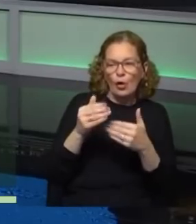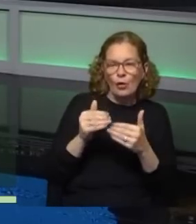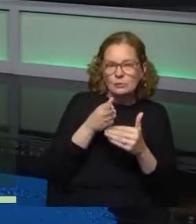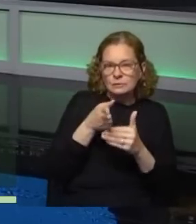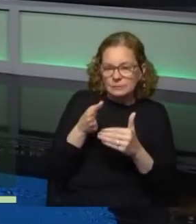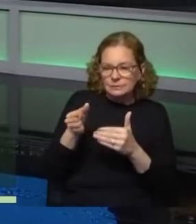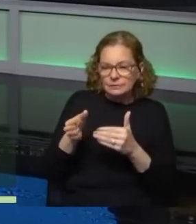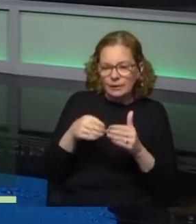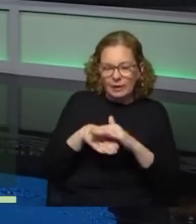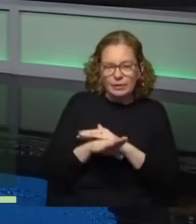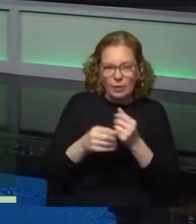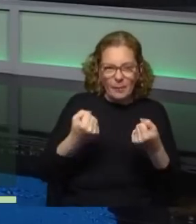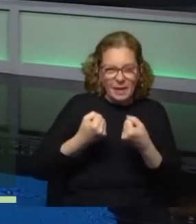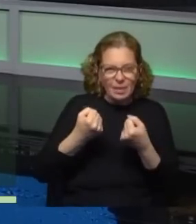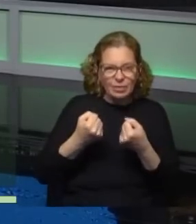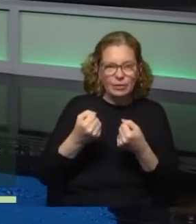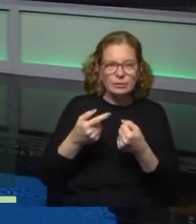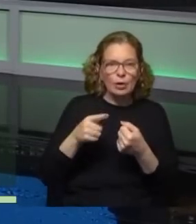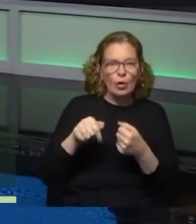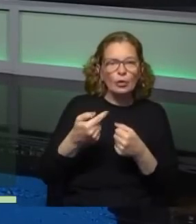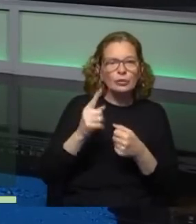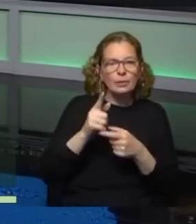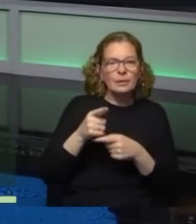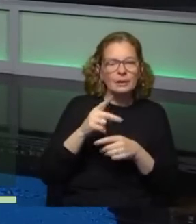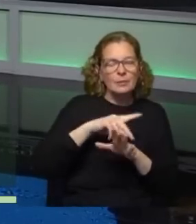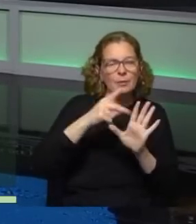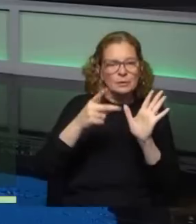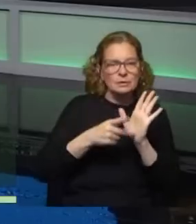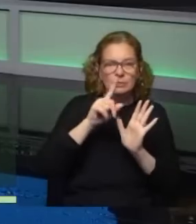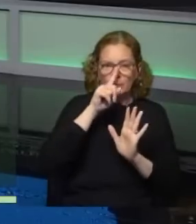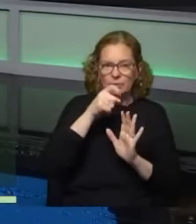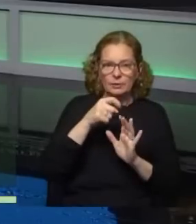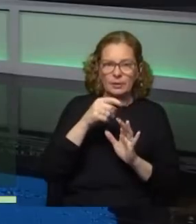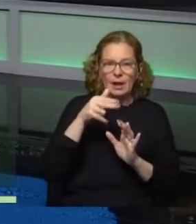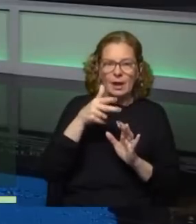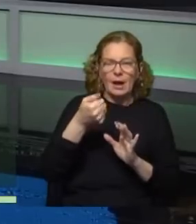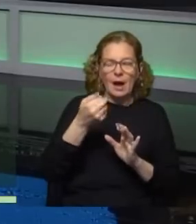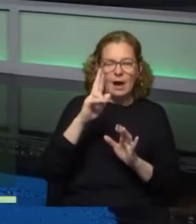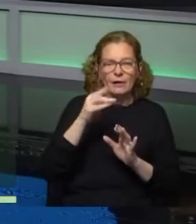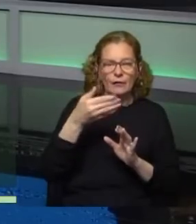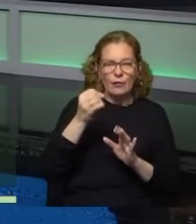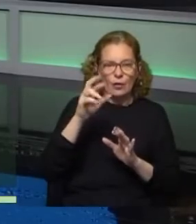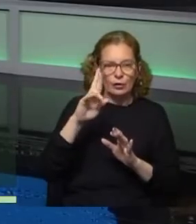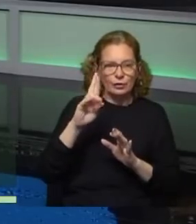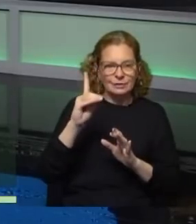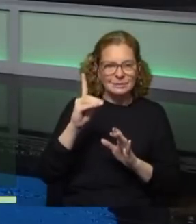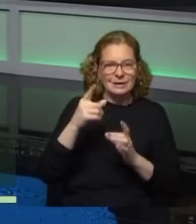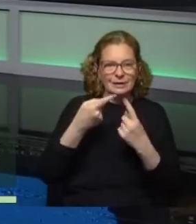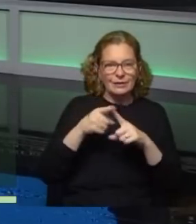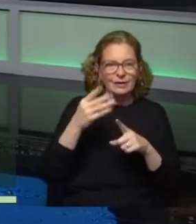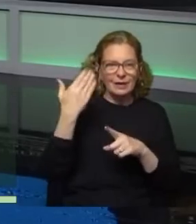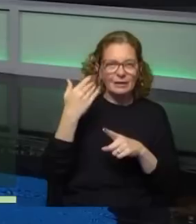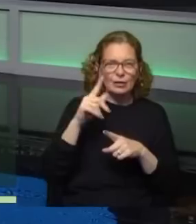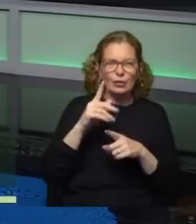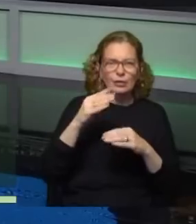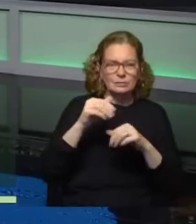estacionamientos hay otro que fue muy comentado que es el proyecto Montevideo Hardware este a diferencia del anterior todavía no se